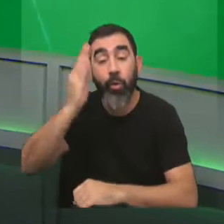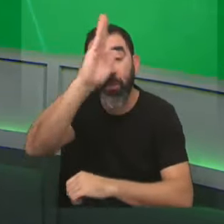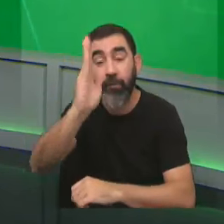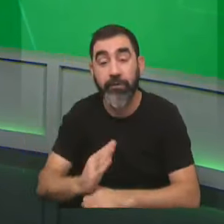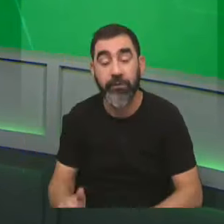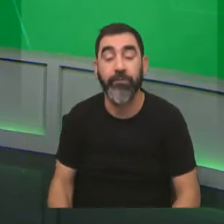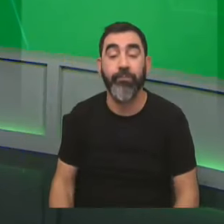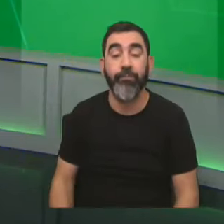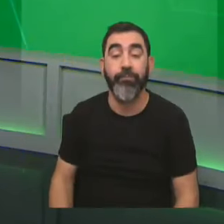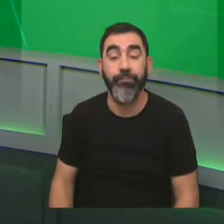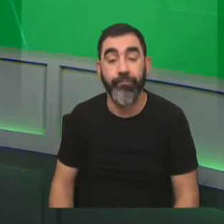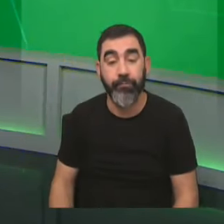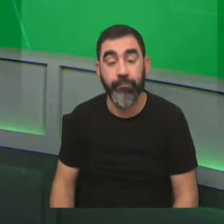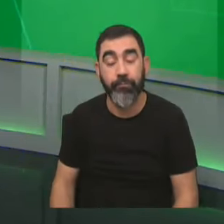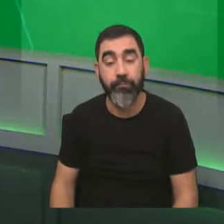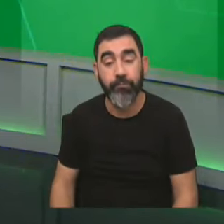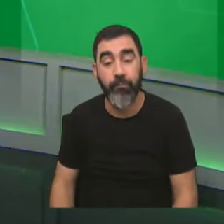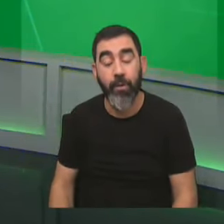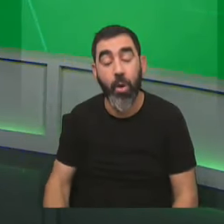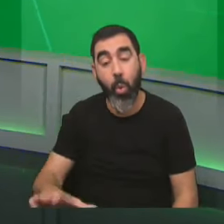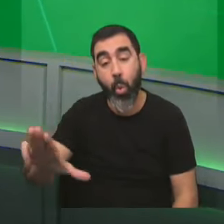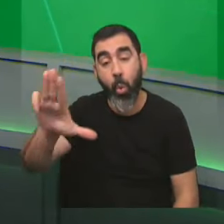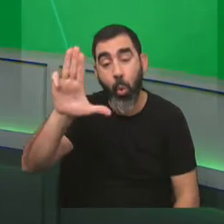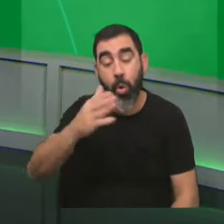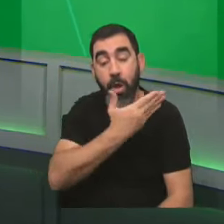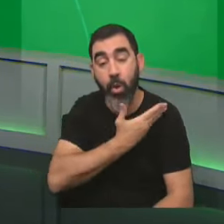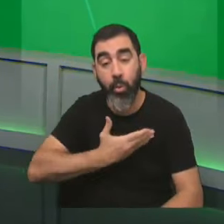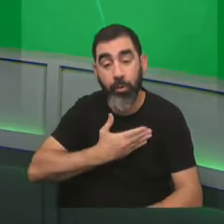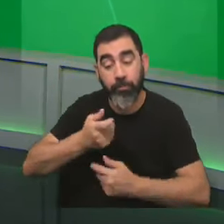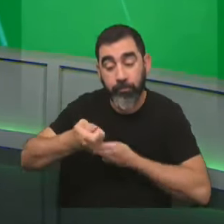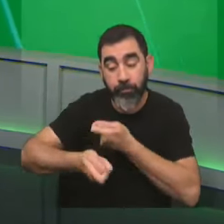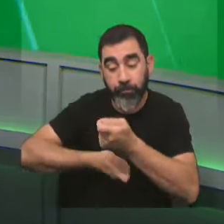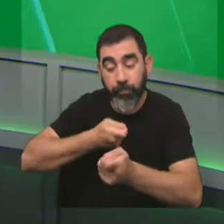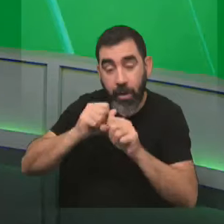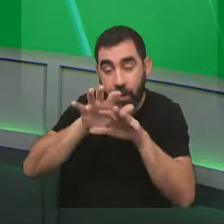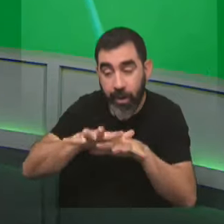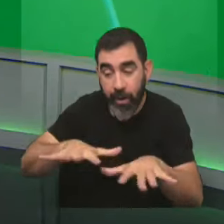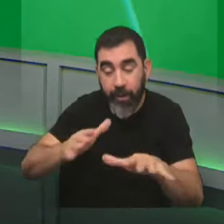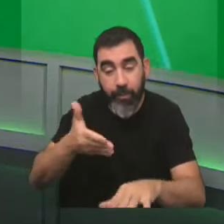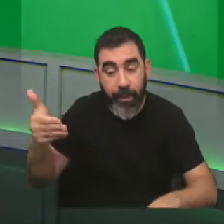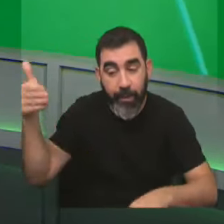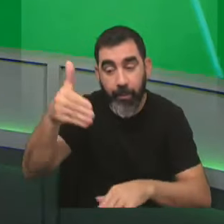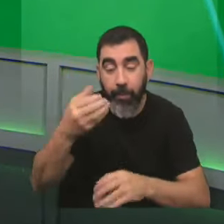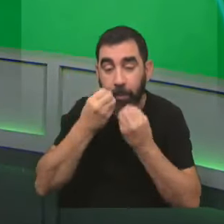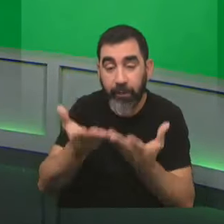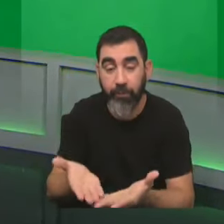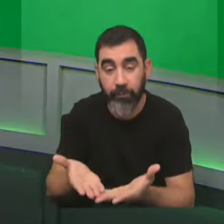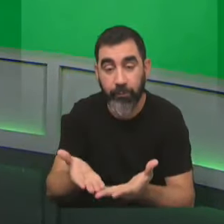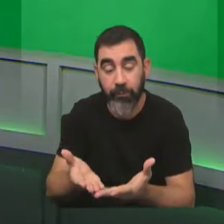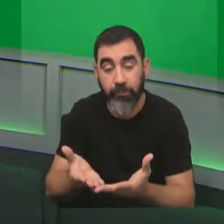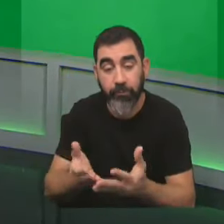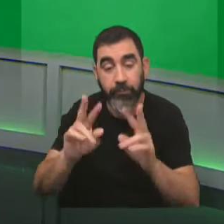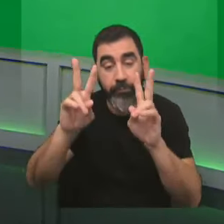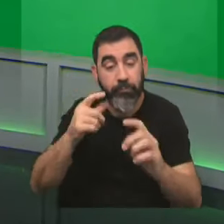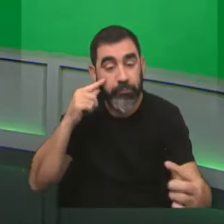Carla Becerra la administración de Lula está trabajando en la construcción de redes que favorezcan la participación a través de algoritmos